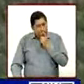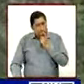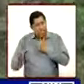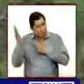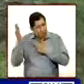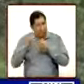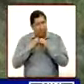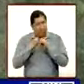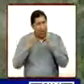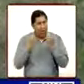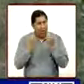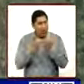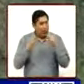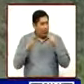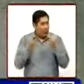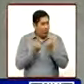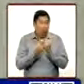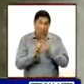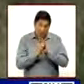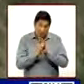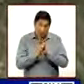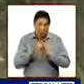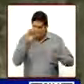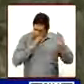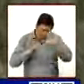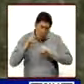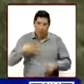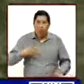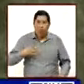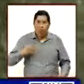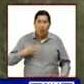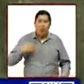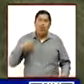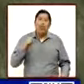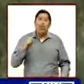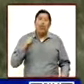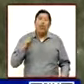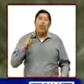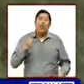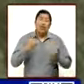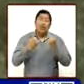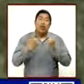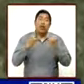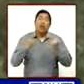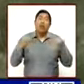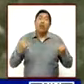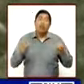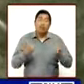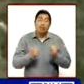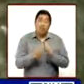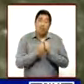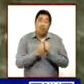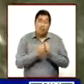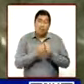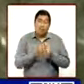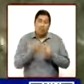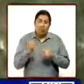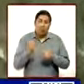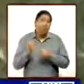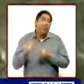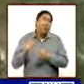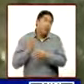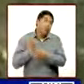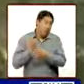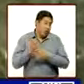Este es el equipo del grupo de búsqueda y rescate de voluntarios SAR y YIMAN, independiente de la Fuerza Aérea Boliviana, que ha llegado hasta el sector